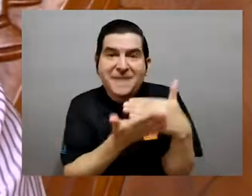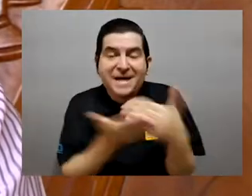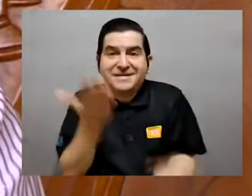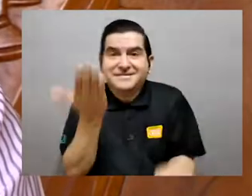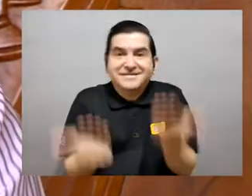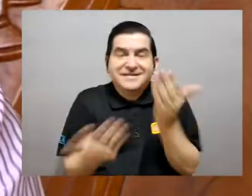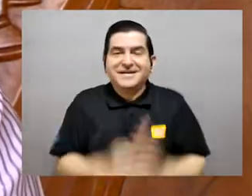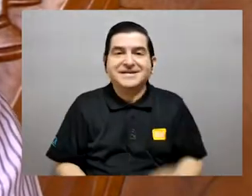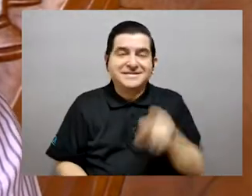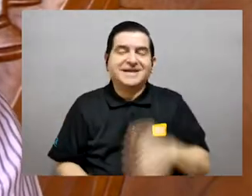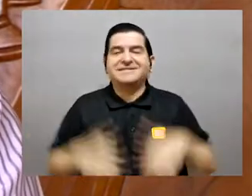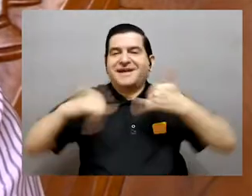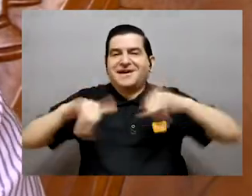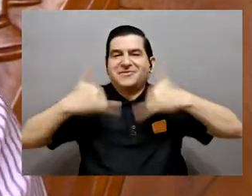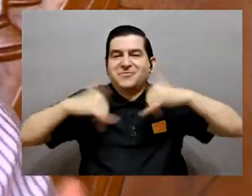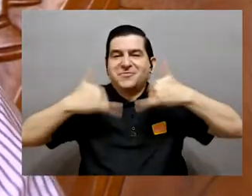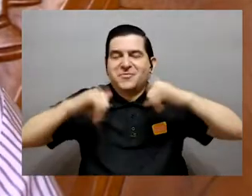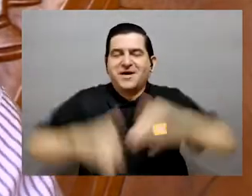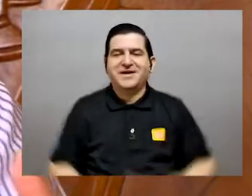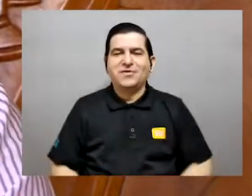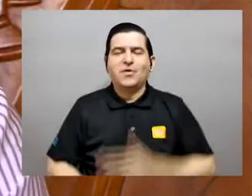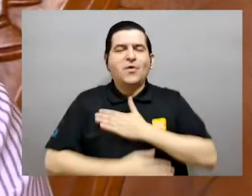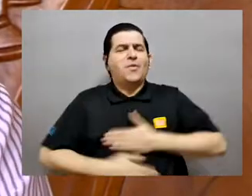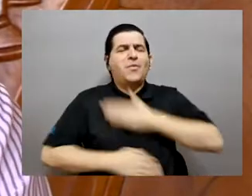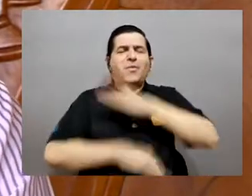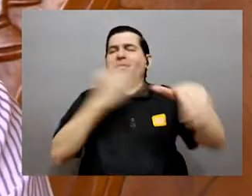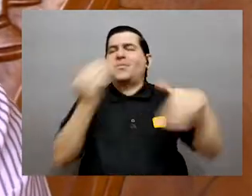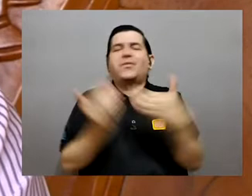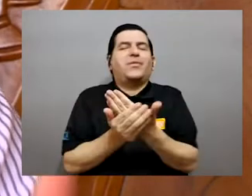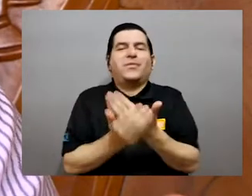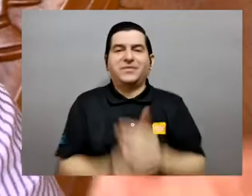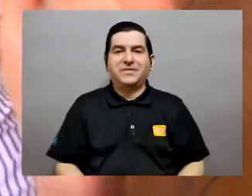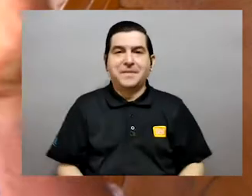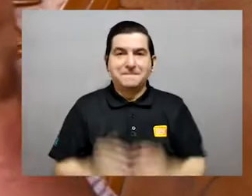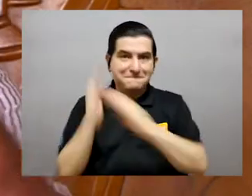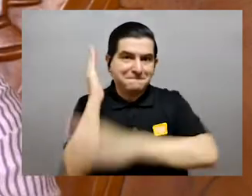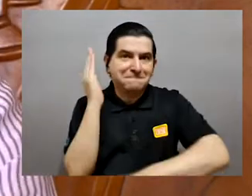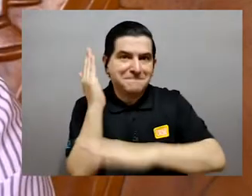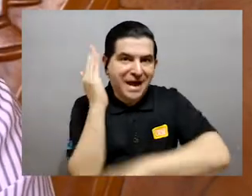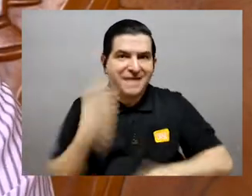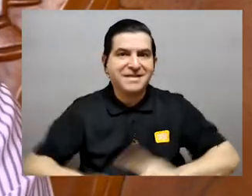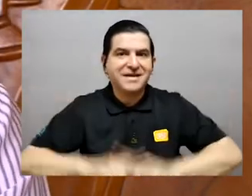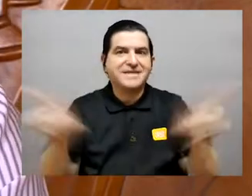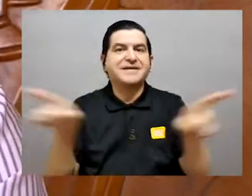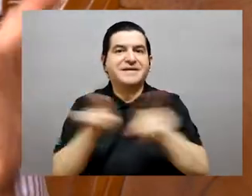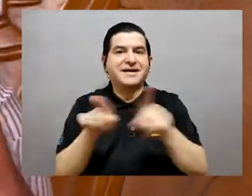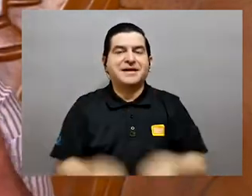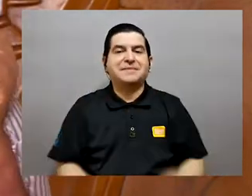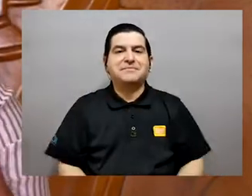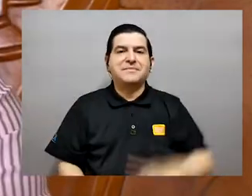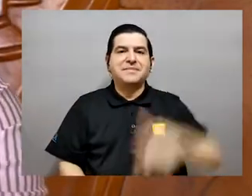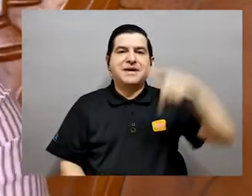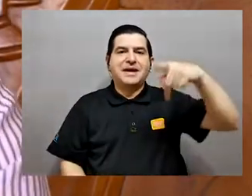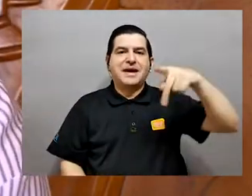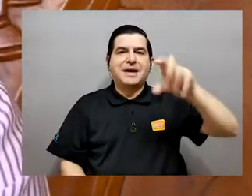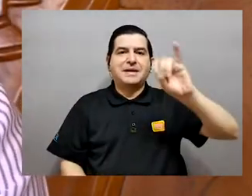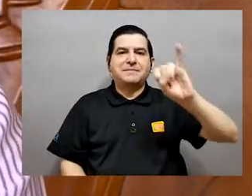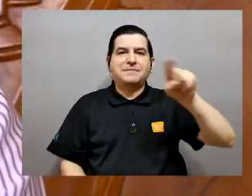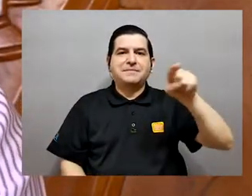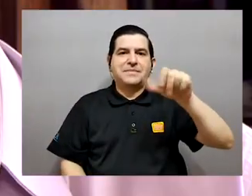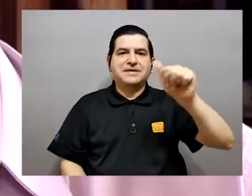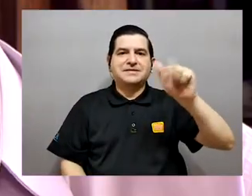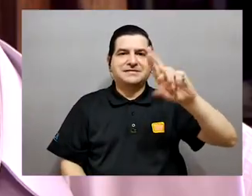Estaba en tercer grado, y la maestra se me paró a la par. Me dice, Manuel Antonio, vaya a la pizarra. Era hacer una resta 21 menos